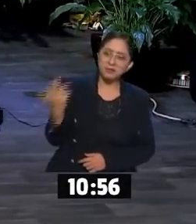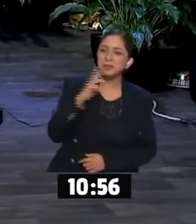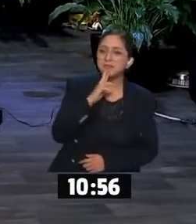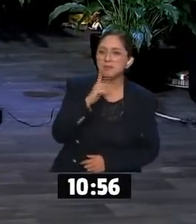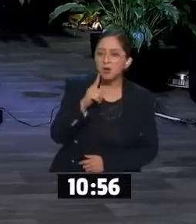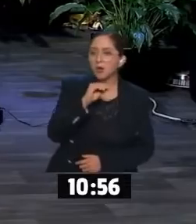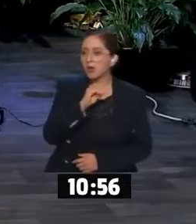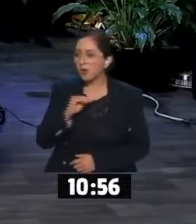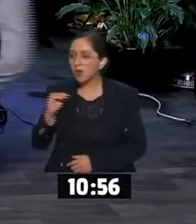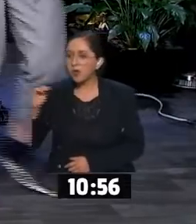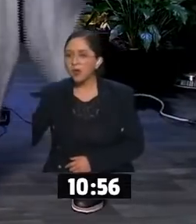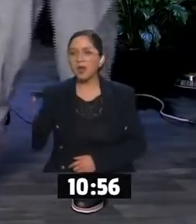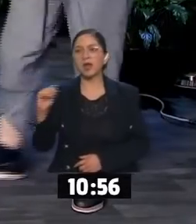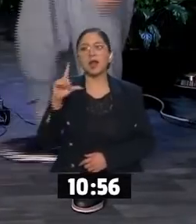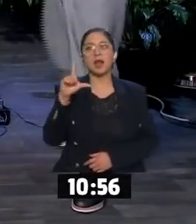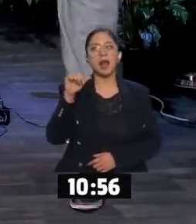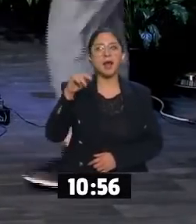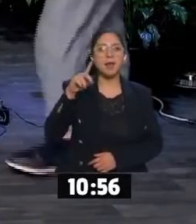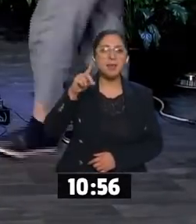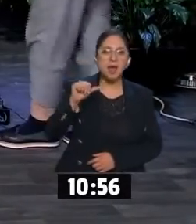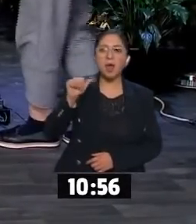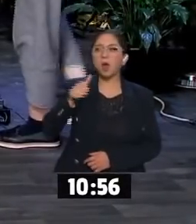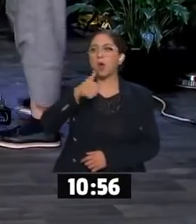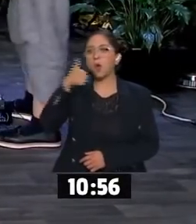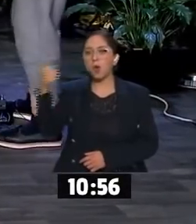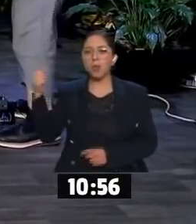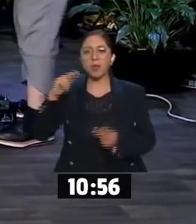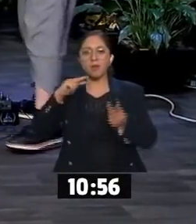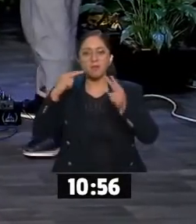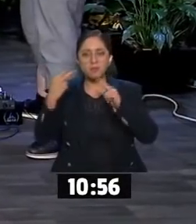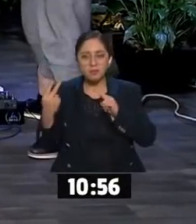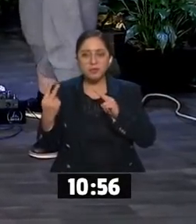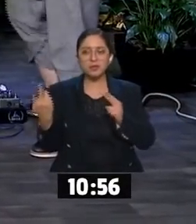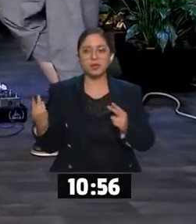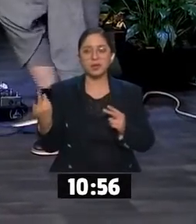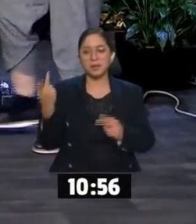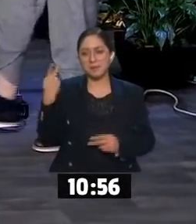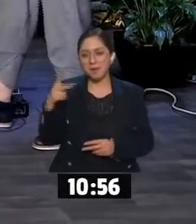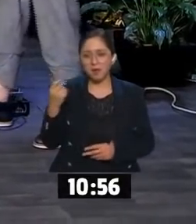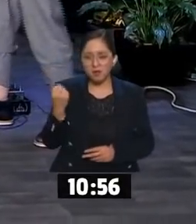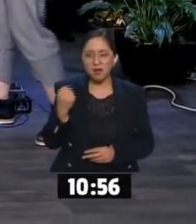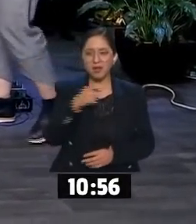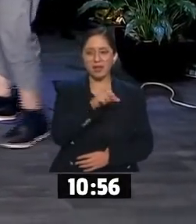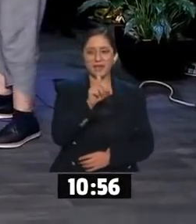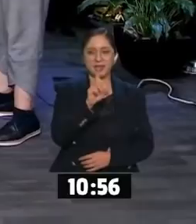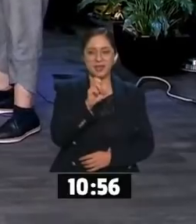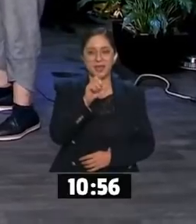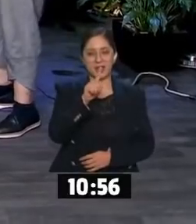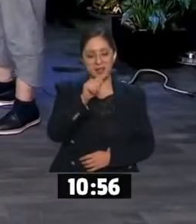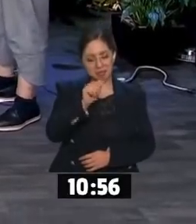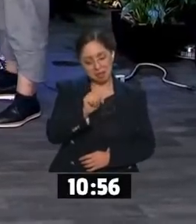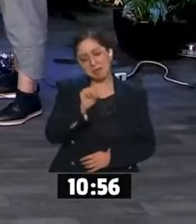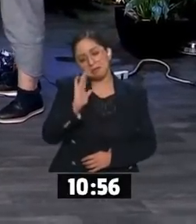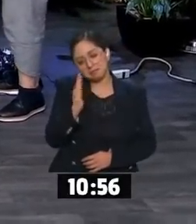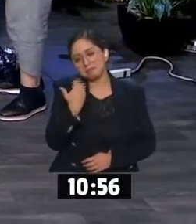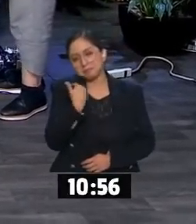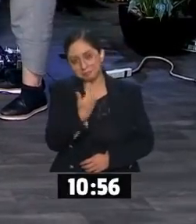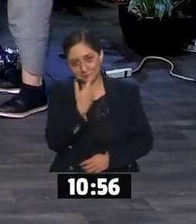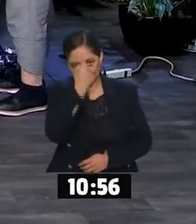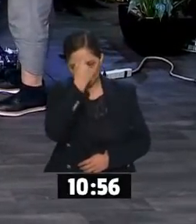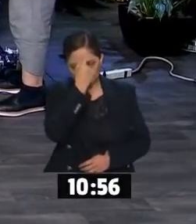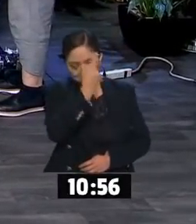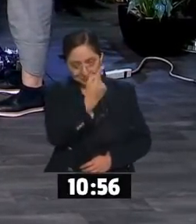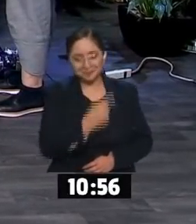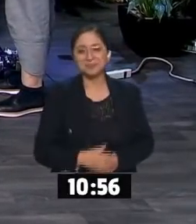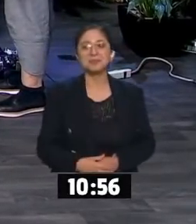variante, la lambda, por ejemplo? Sí, ahorita está de moda, ya empezó la lambda, pero no está tan fuerte. Pero la señora. Delta pinta bien. Oigan, qué